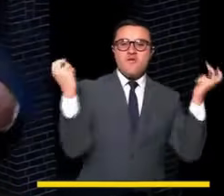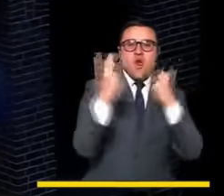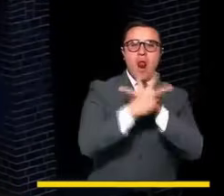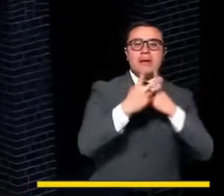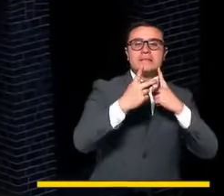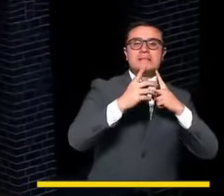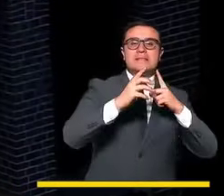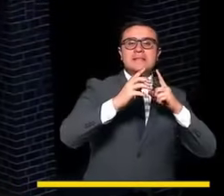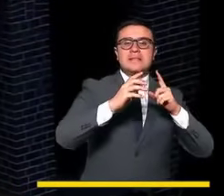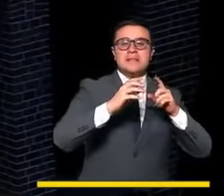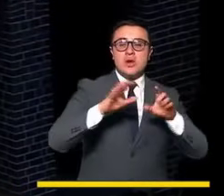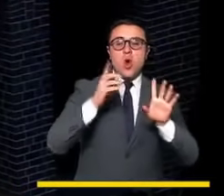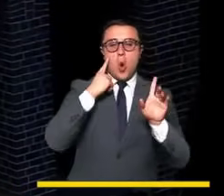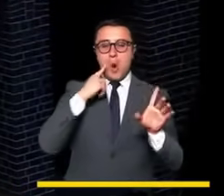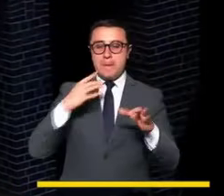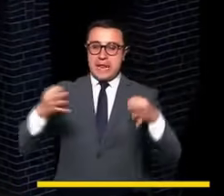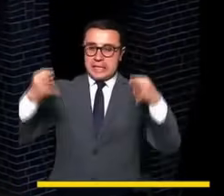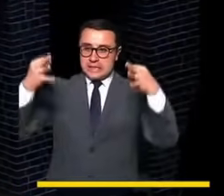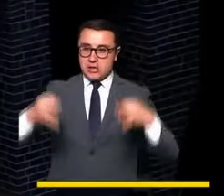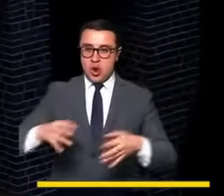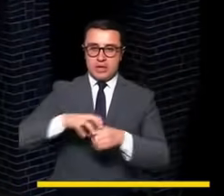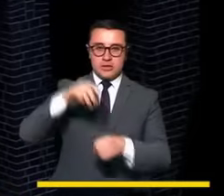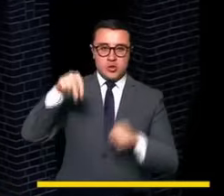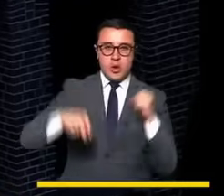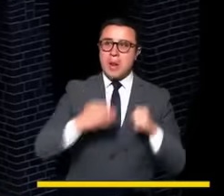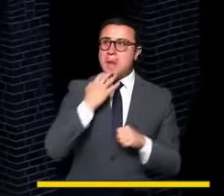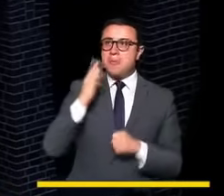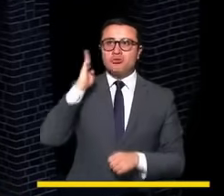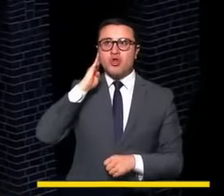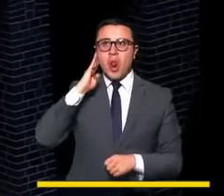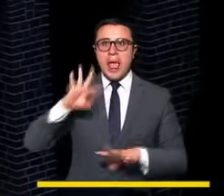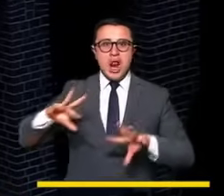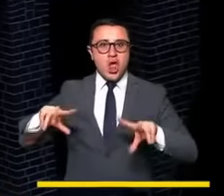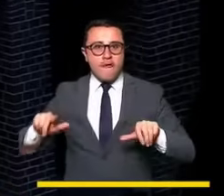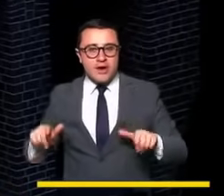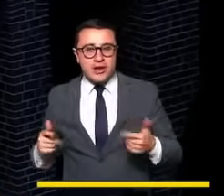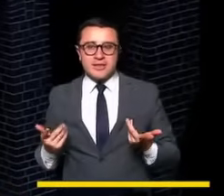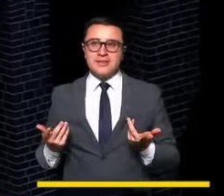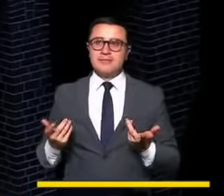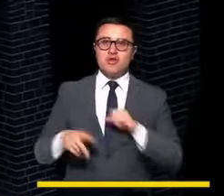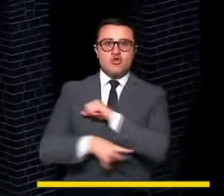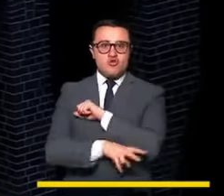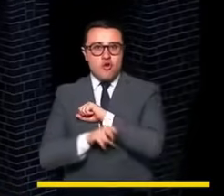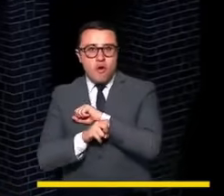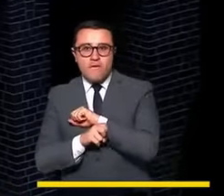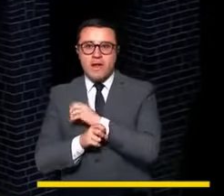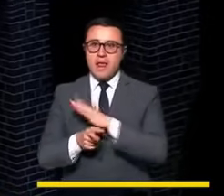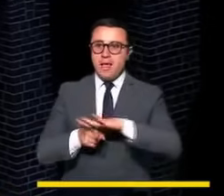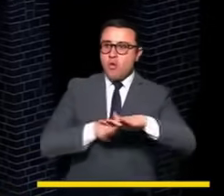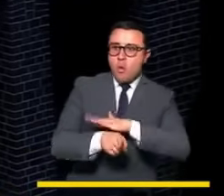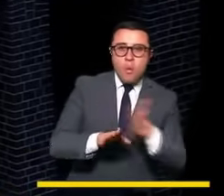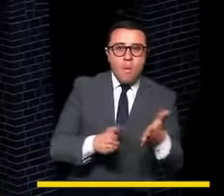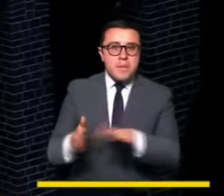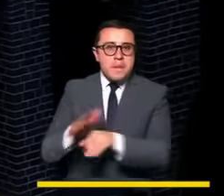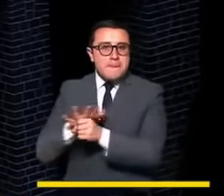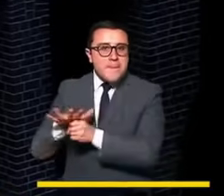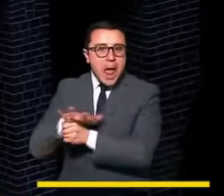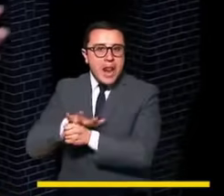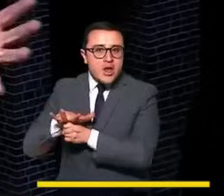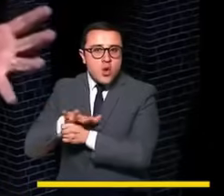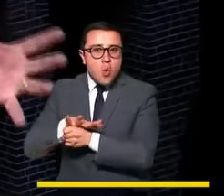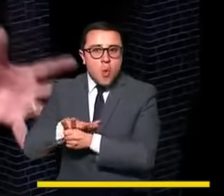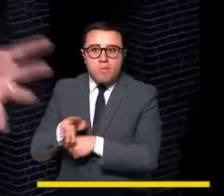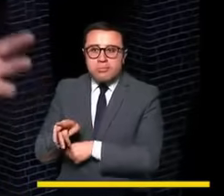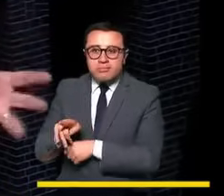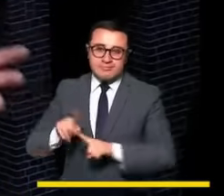la inseguridad ciudadana, o sea, el robo del celular, el hurto, el homicidio en un barrio,